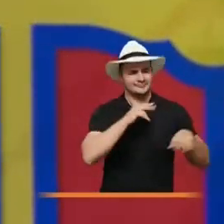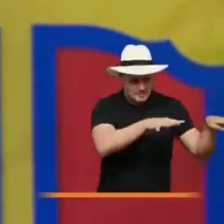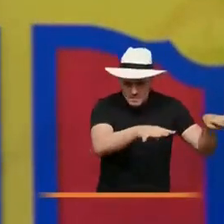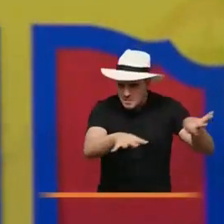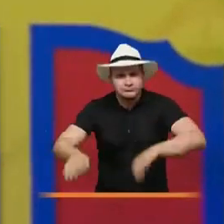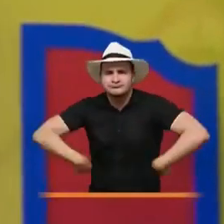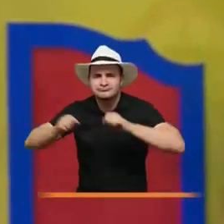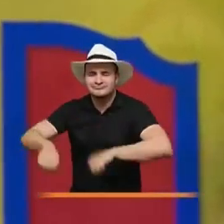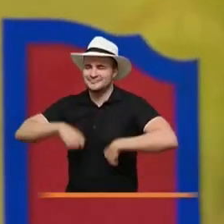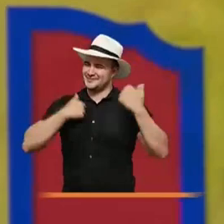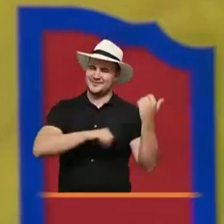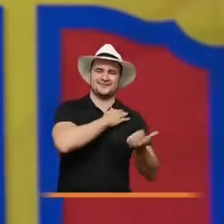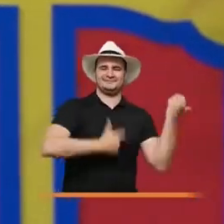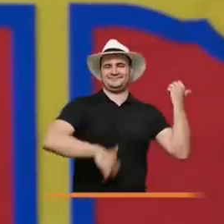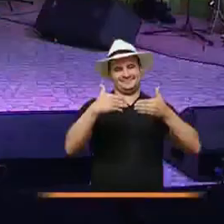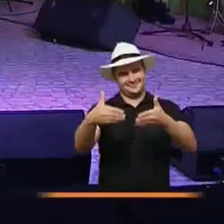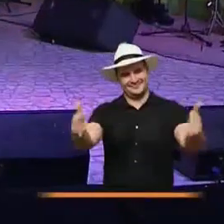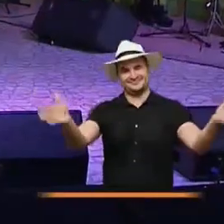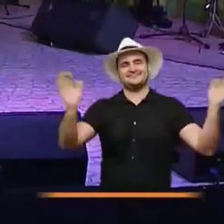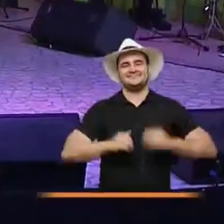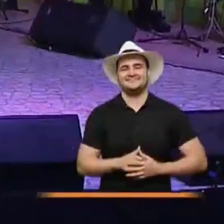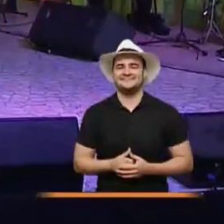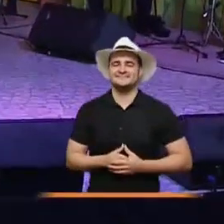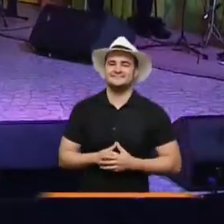graves y compañero